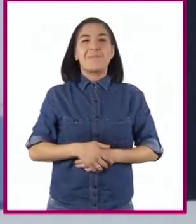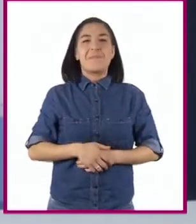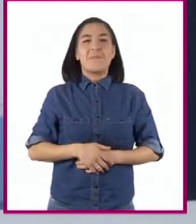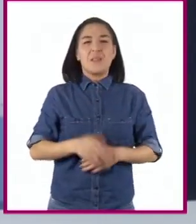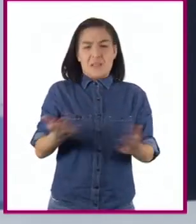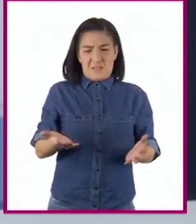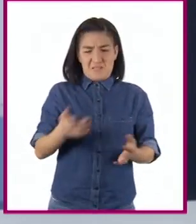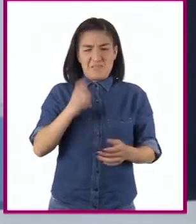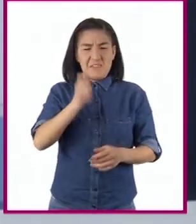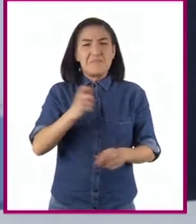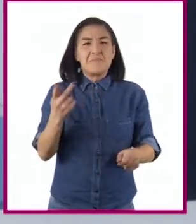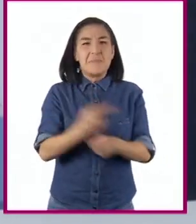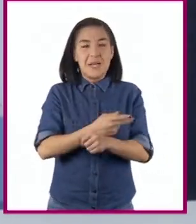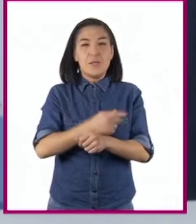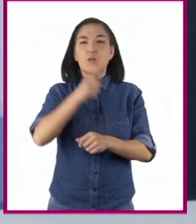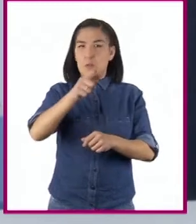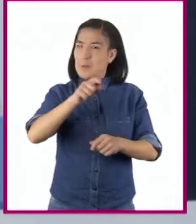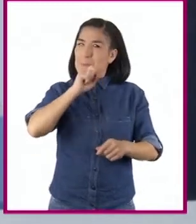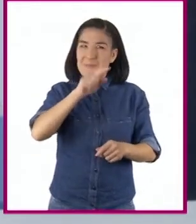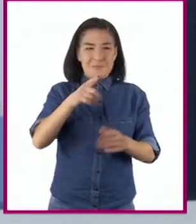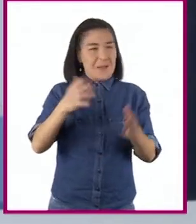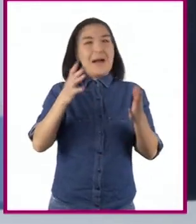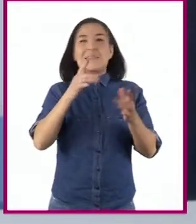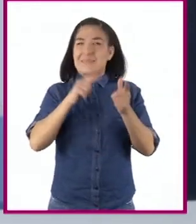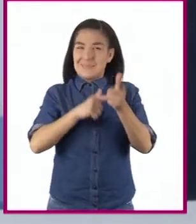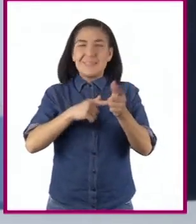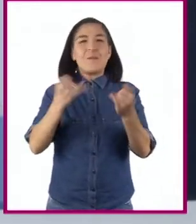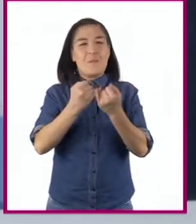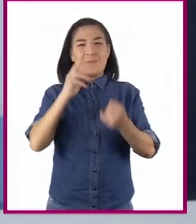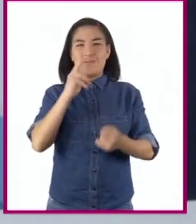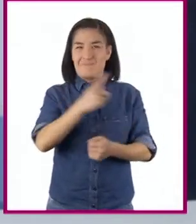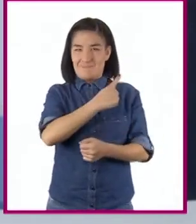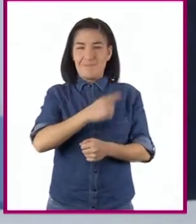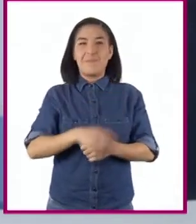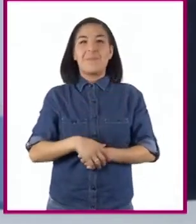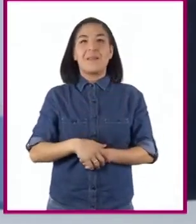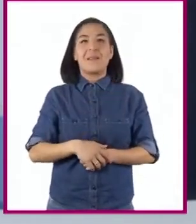de pasar? Continúa hasta que observes un cambio.